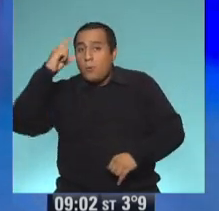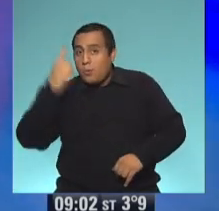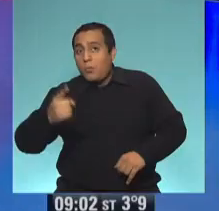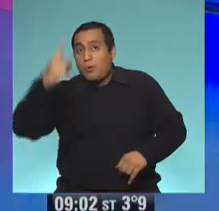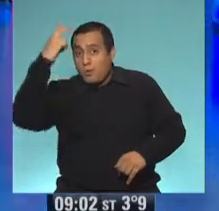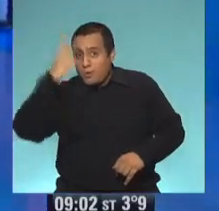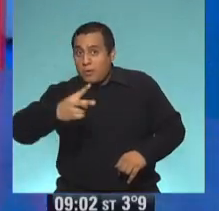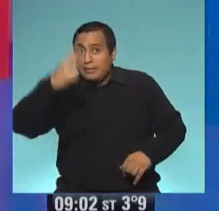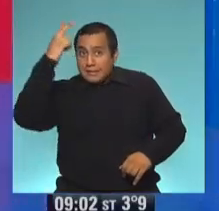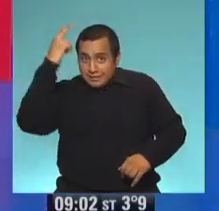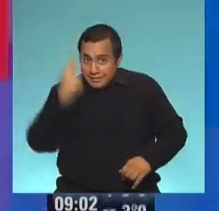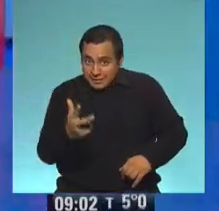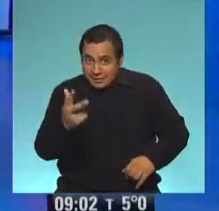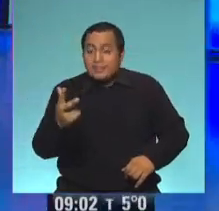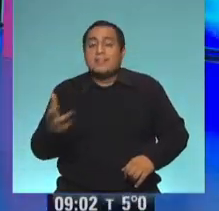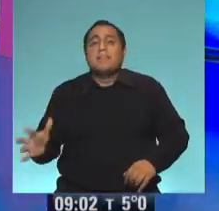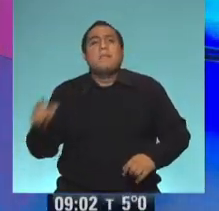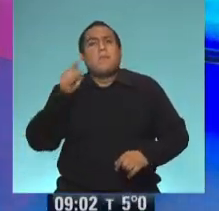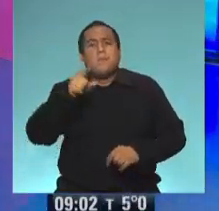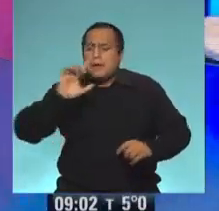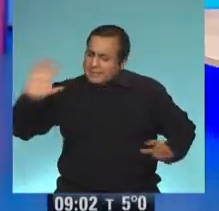las dos y a las tres. ¡A